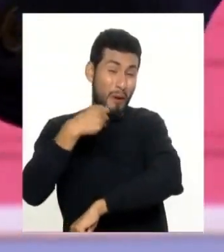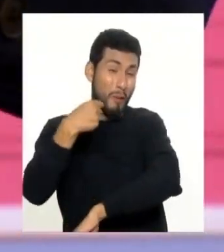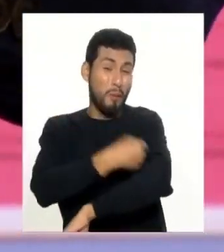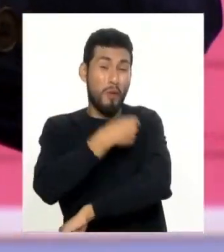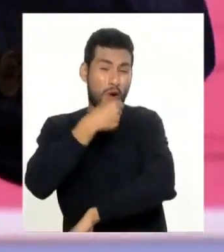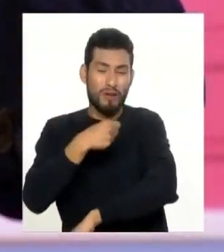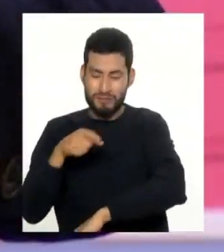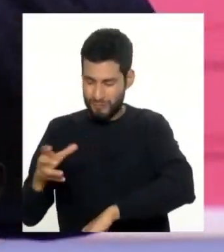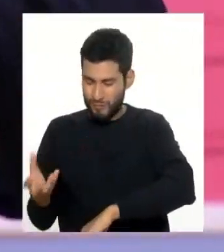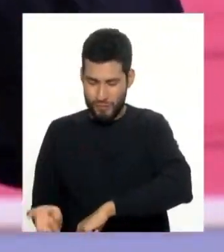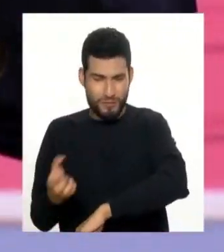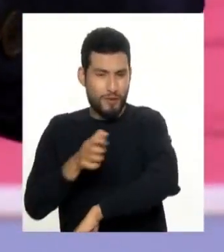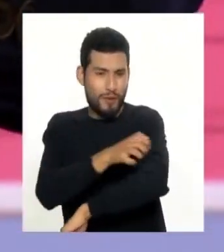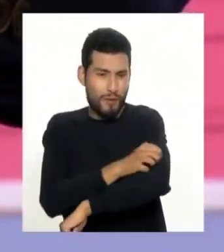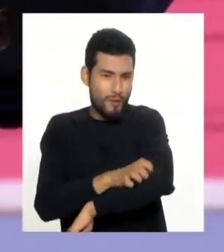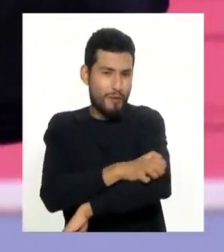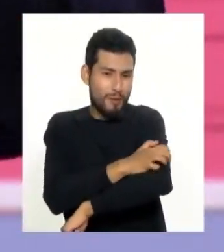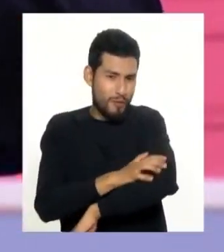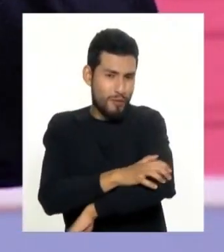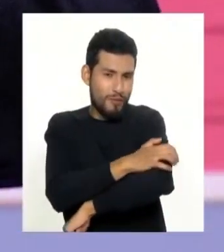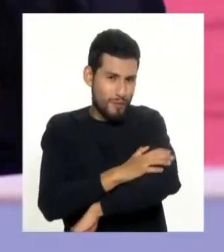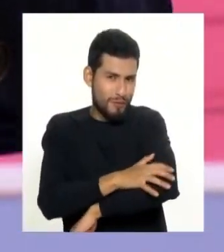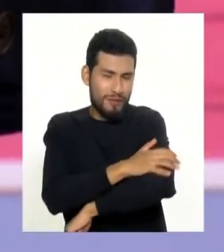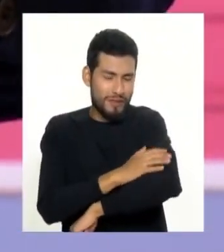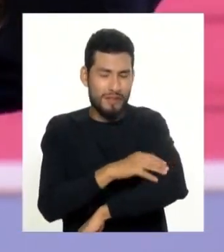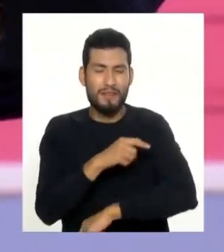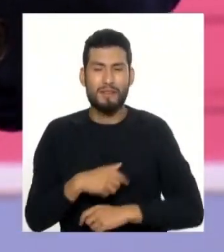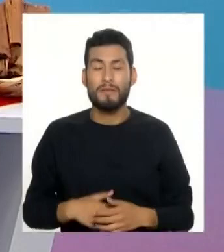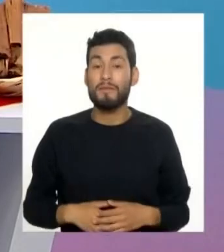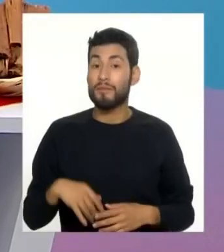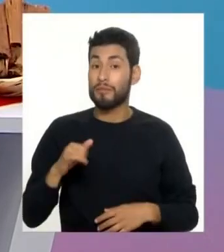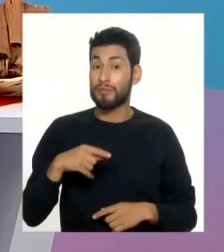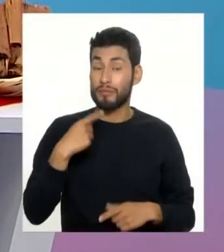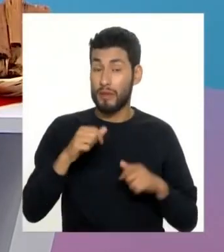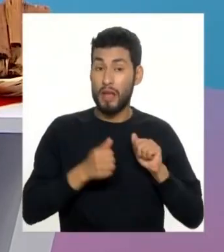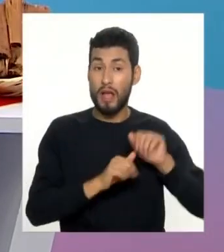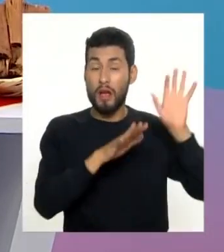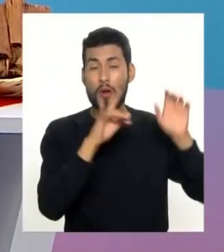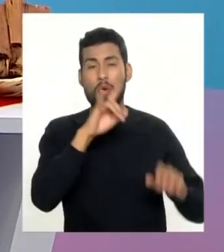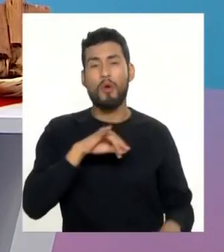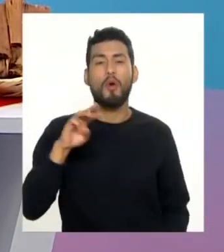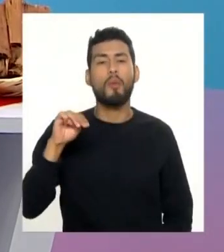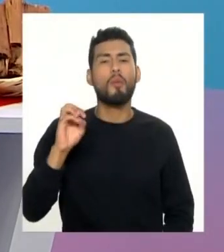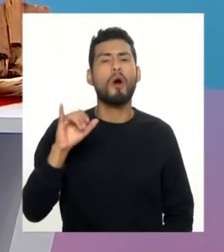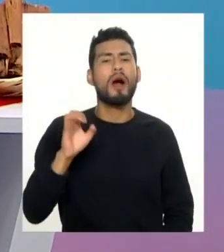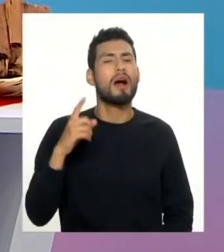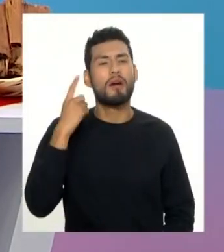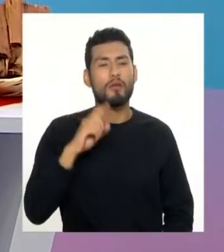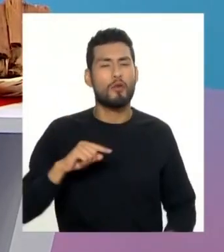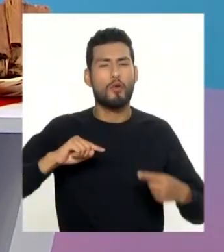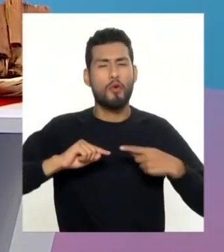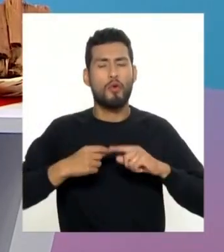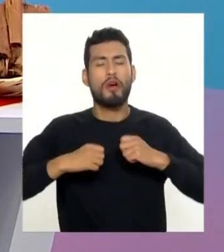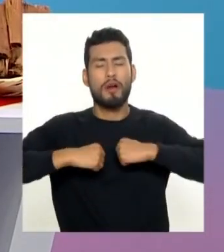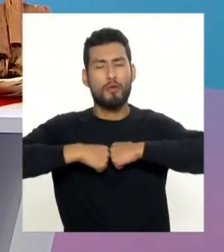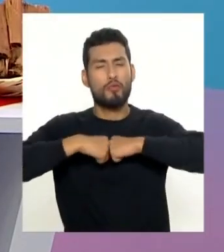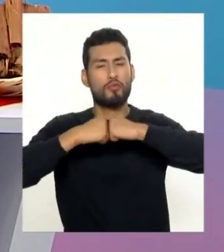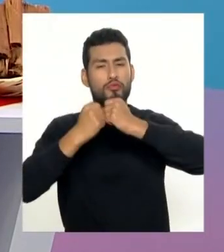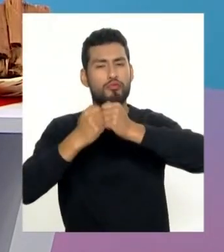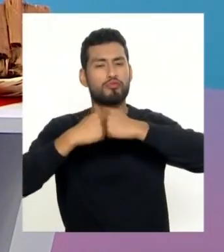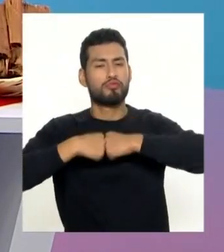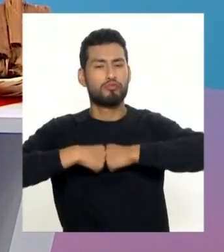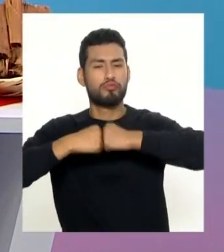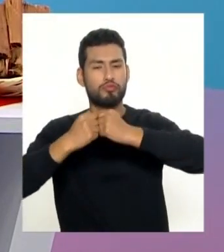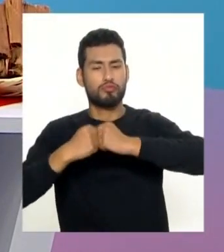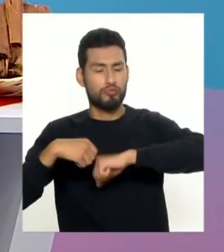golpeado. También las comunidades altoandinas refieren el uso del molle, por ejemplo, para dolores articulares. Ellos